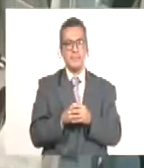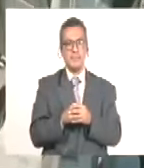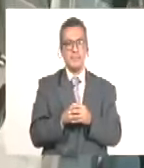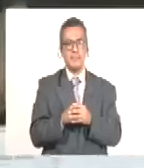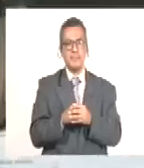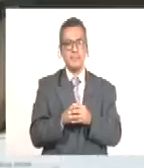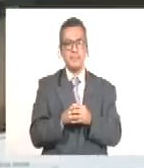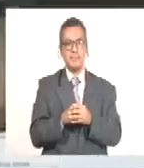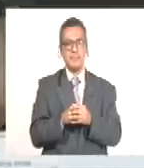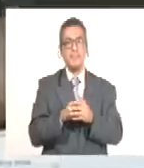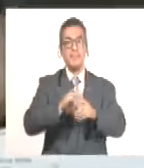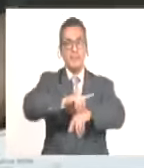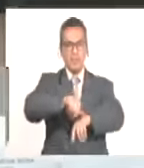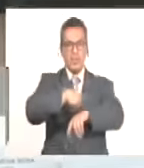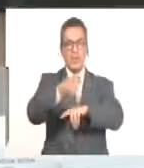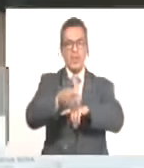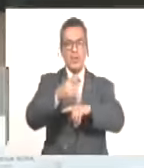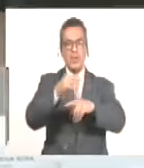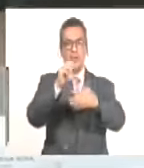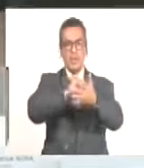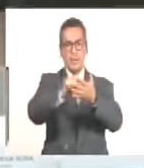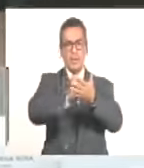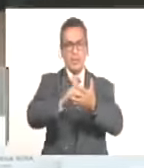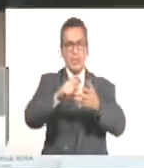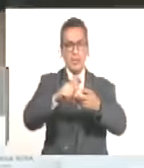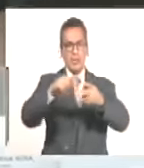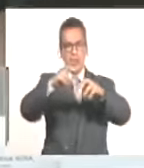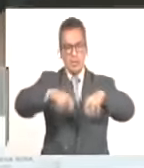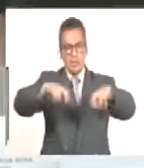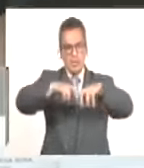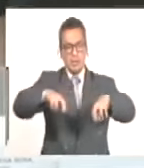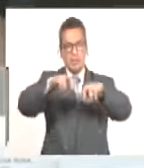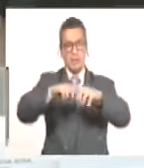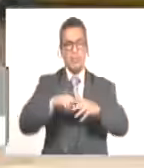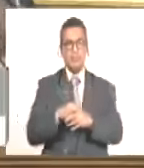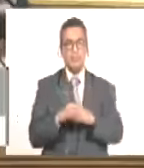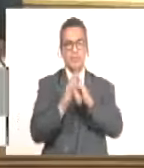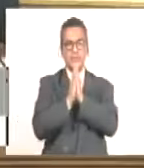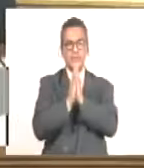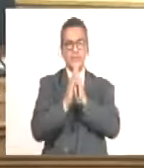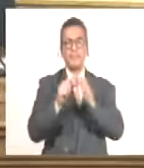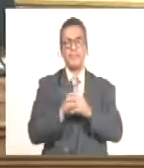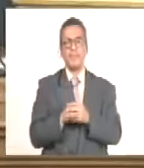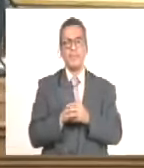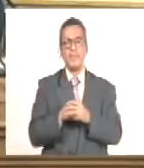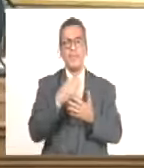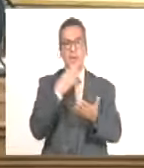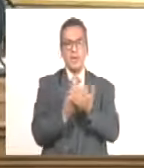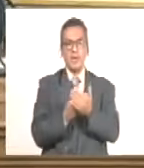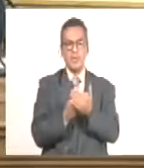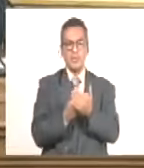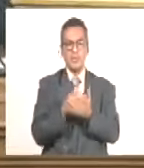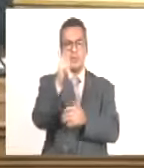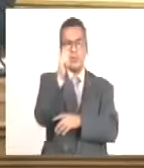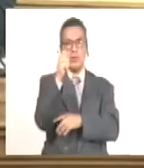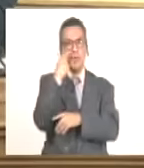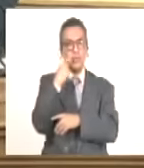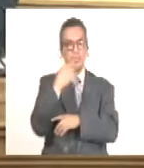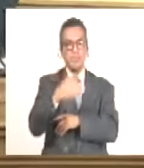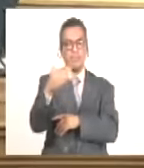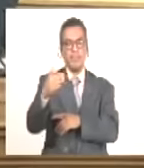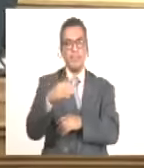se difieran los subsiguientes artículos para su revisión. Gracias. Los diputados y las